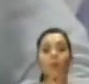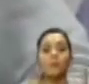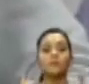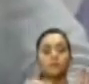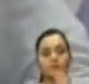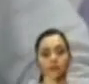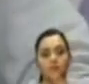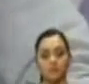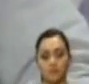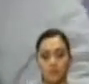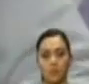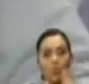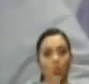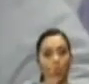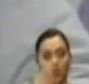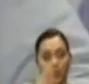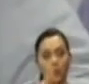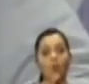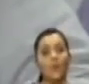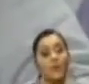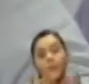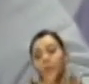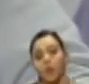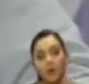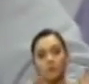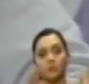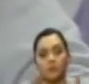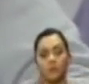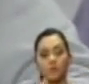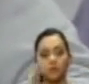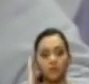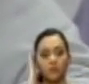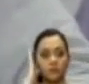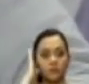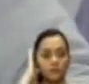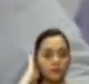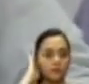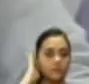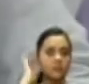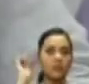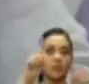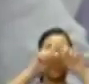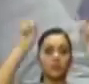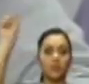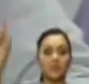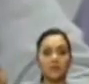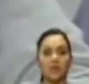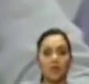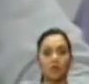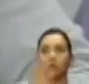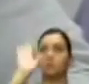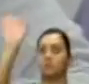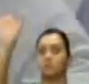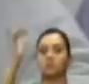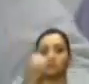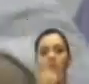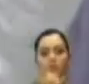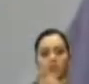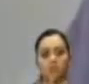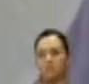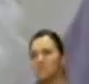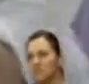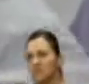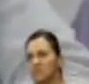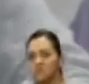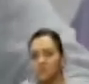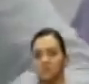bancas nuevas. Pero, por ejemplo, al fondo ustedes ven un pizarrón mal puesto. O sea, se hace lo más y no se hace lo menos, poner